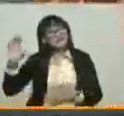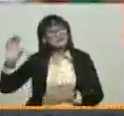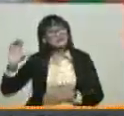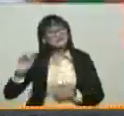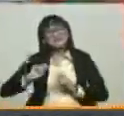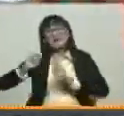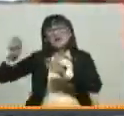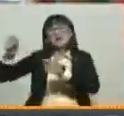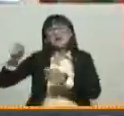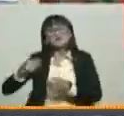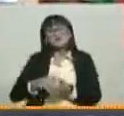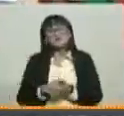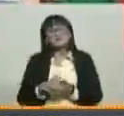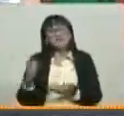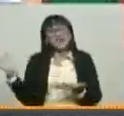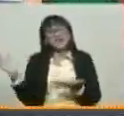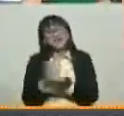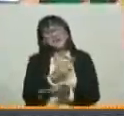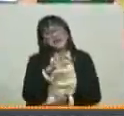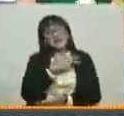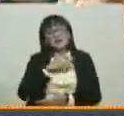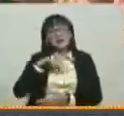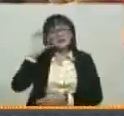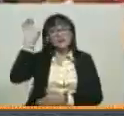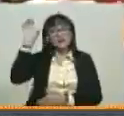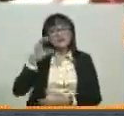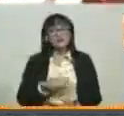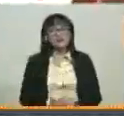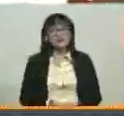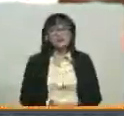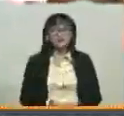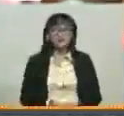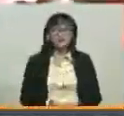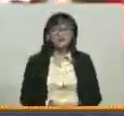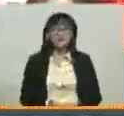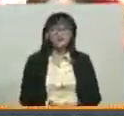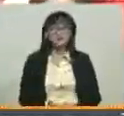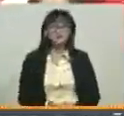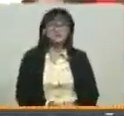que va a eliminar el carné de la patria.